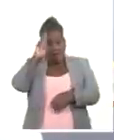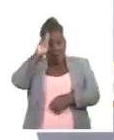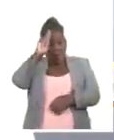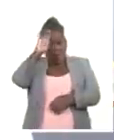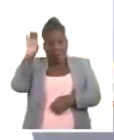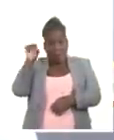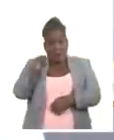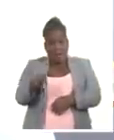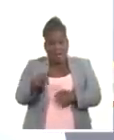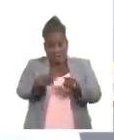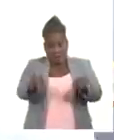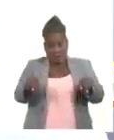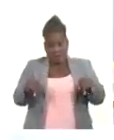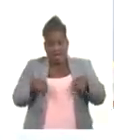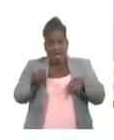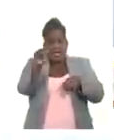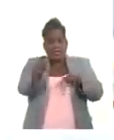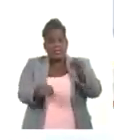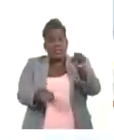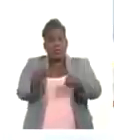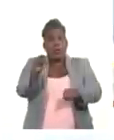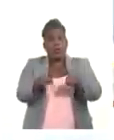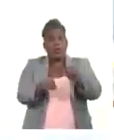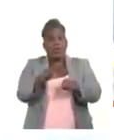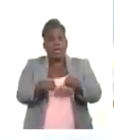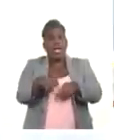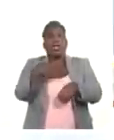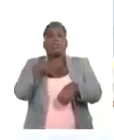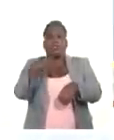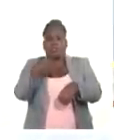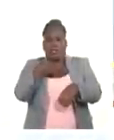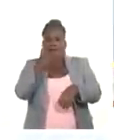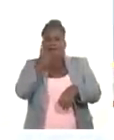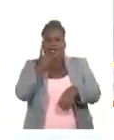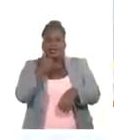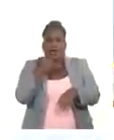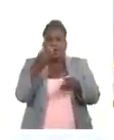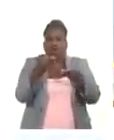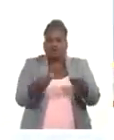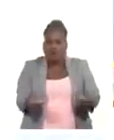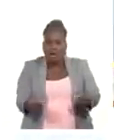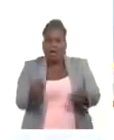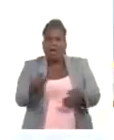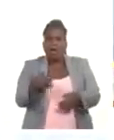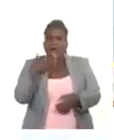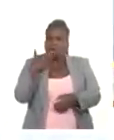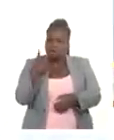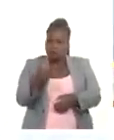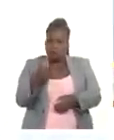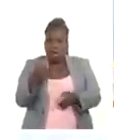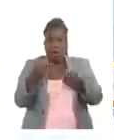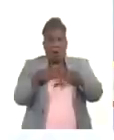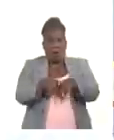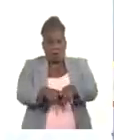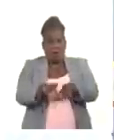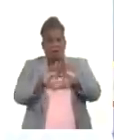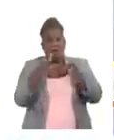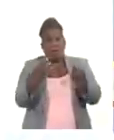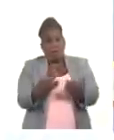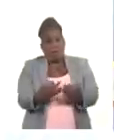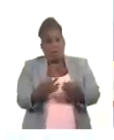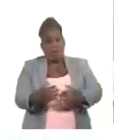específicamente en la sala de cirugía, que tienen lesiones leves, coriaciones, que se encuentran muy bien, estables, acompañados de sus